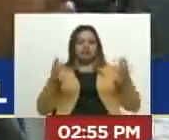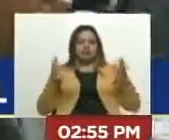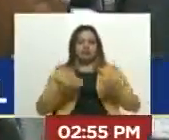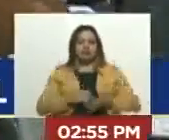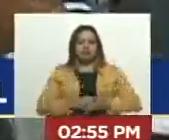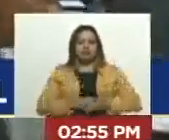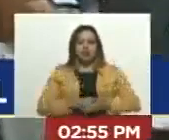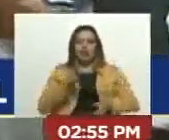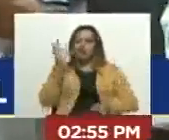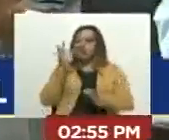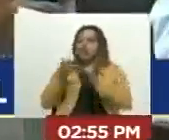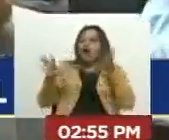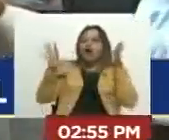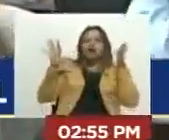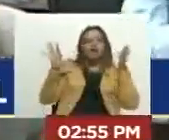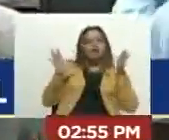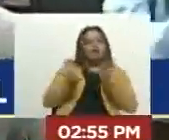Afortunadamente,